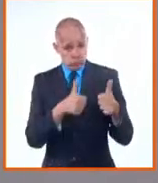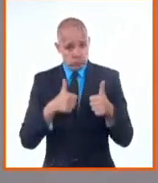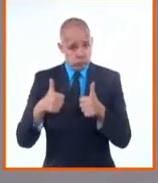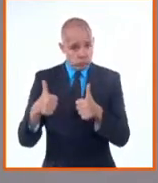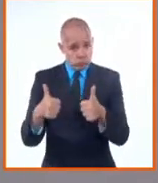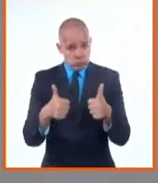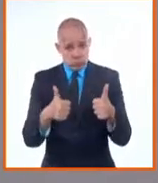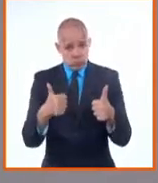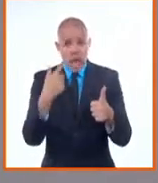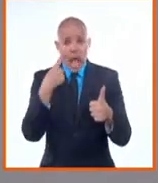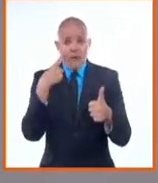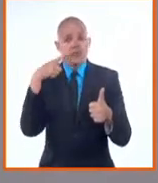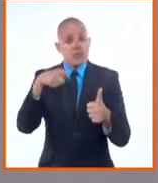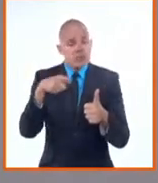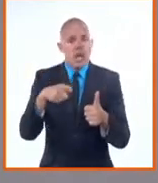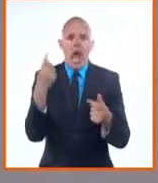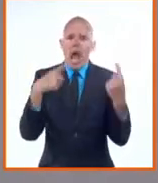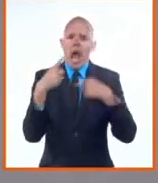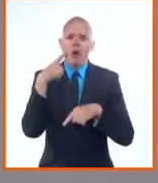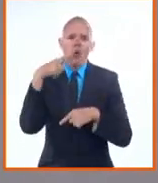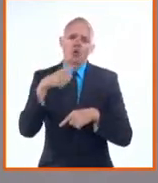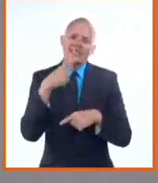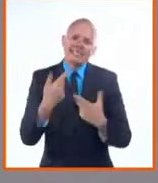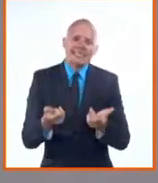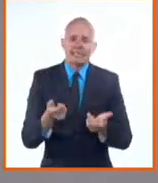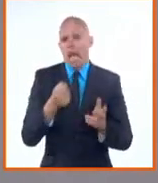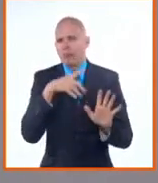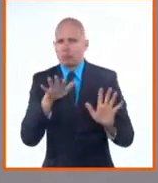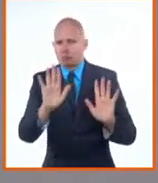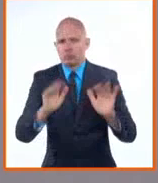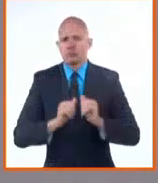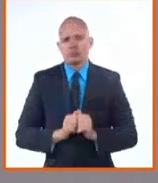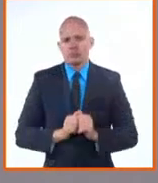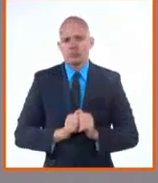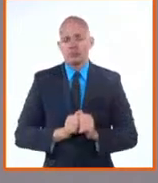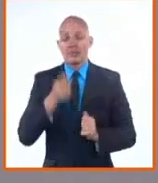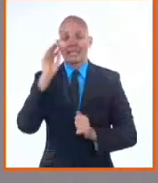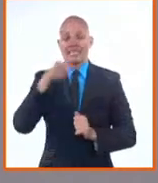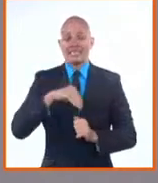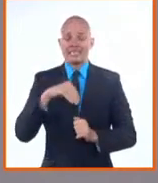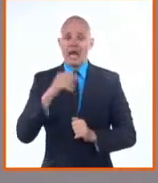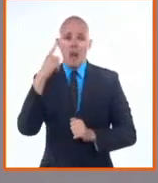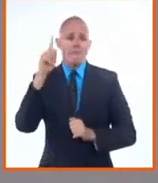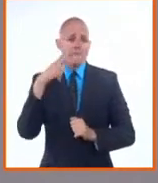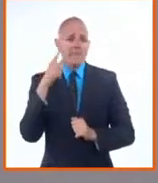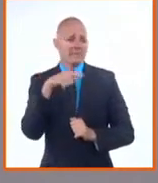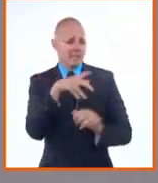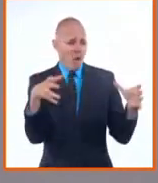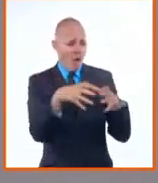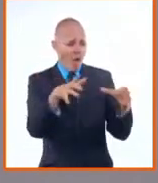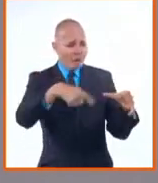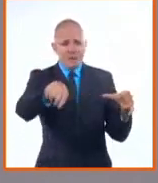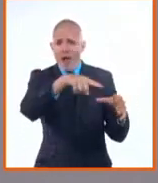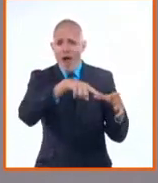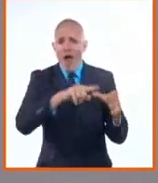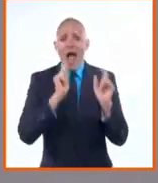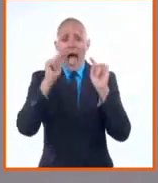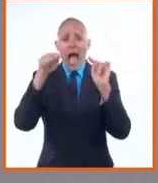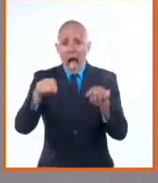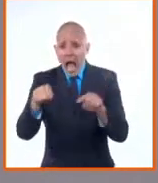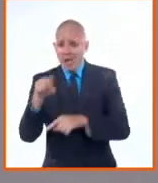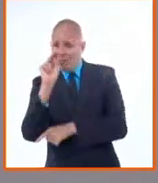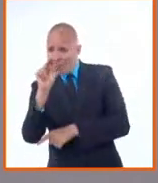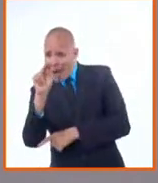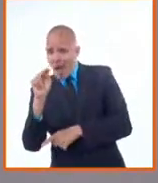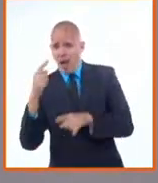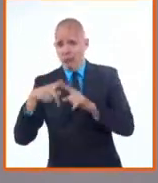sobre el terreno o no Porque estamos hablando por ejemplo de un Ibáñez que no pudo estar a tiempo completo desde el punto